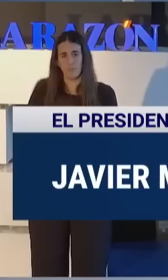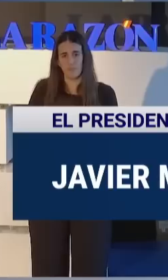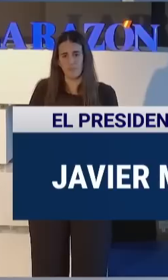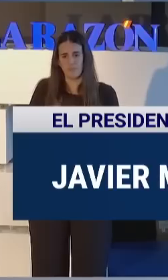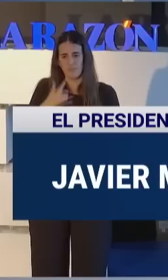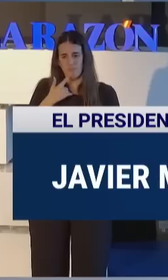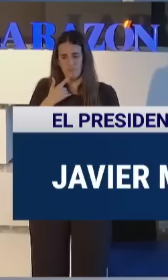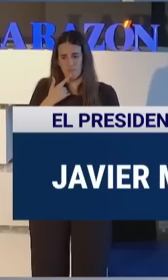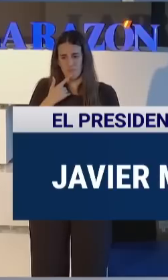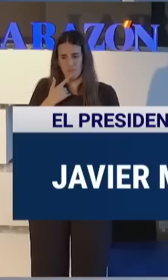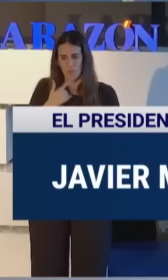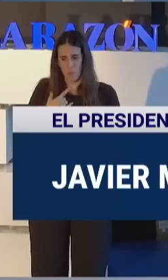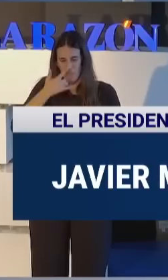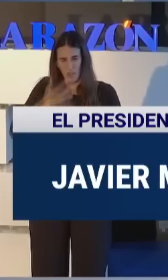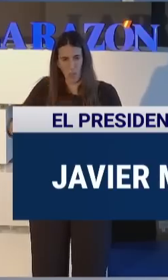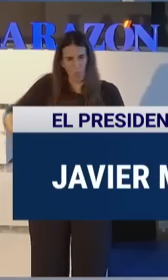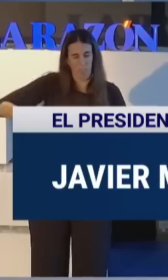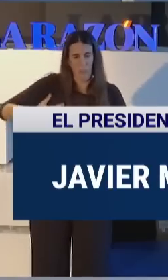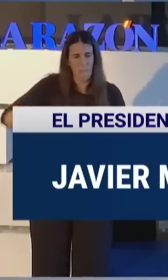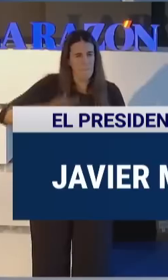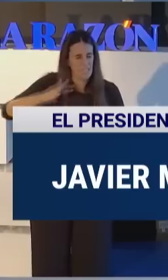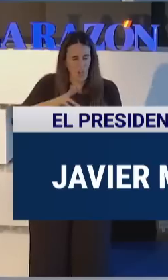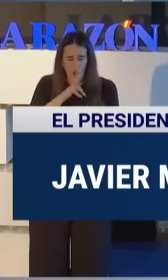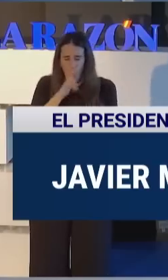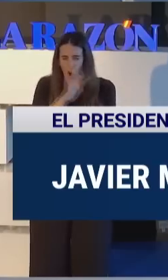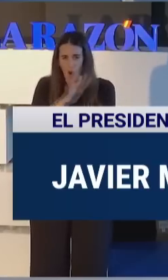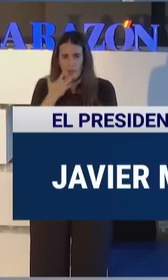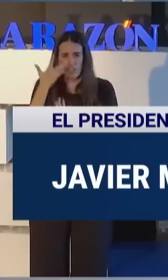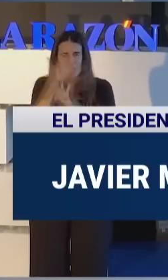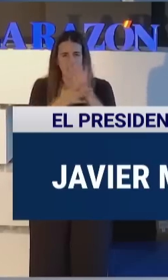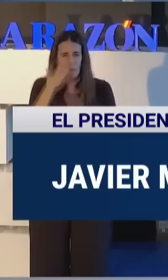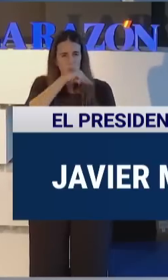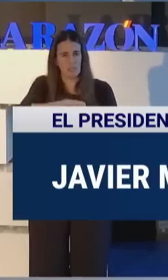fraude intelectual, sino que es un horror en términos humanos.